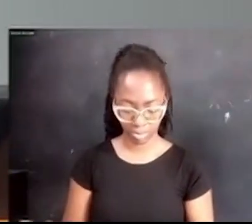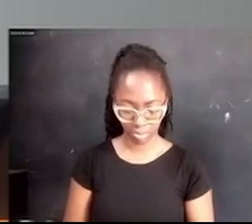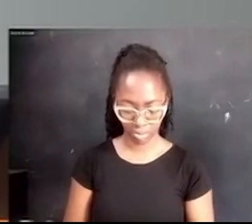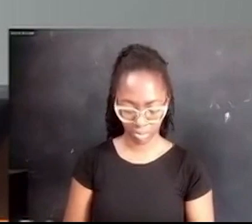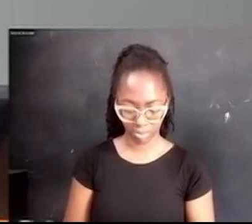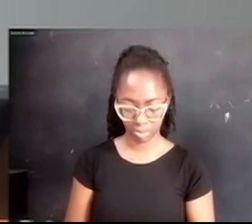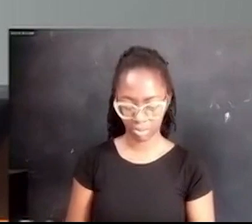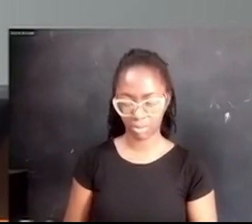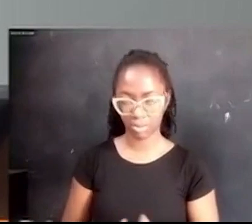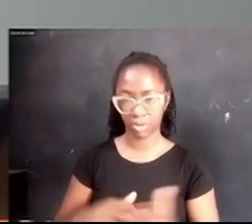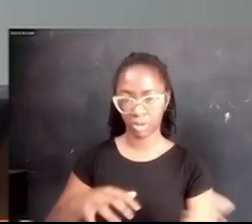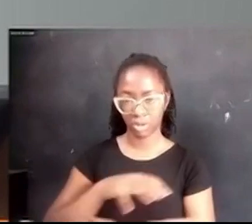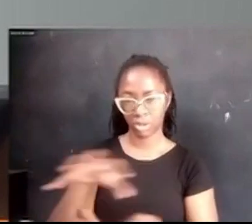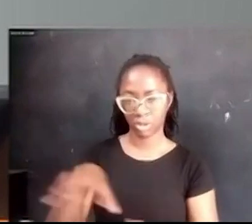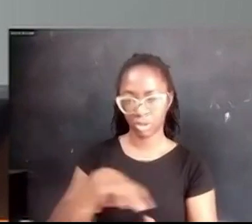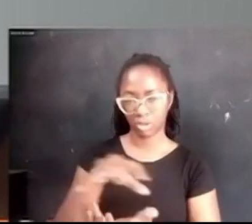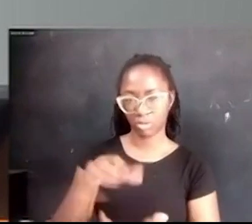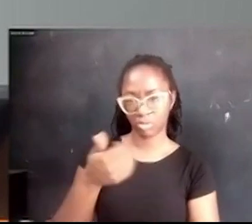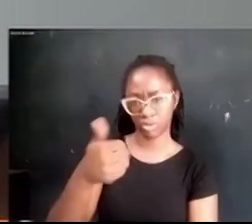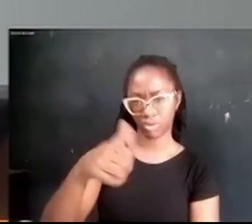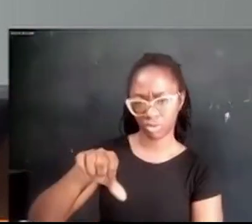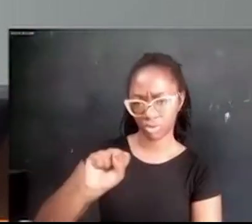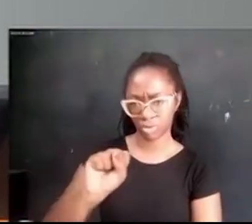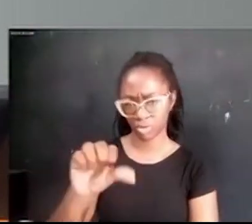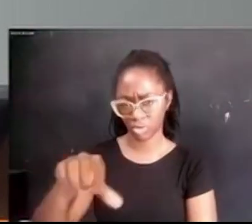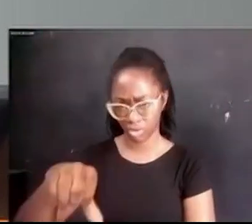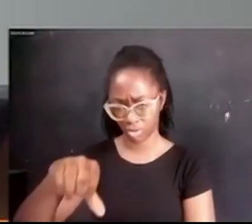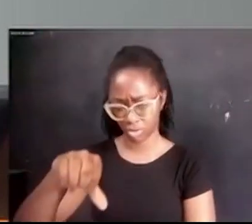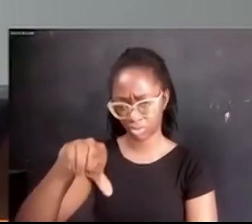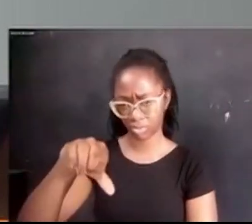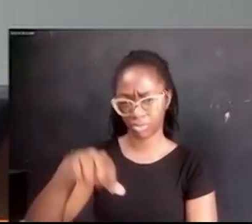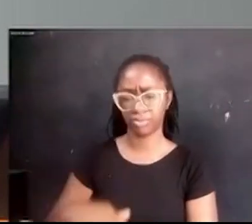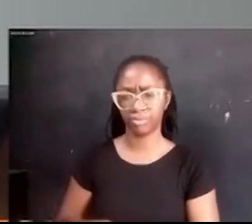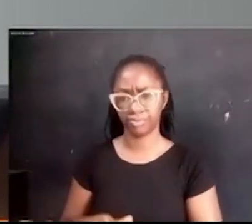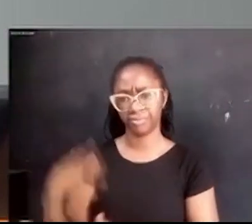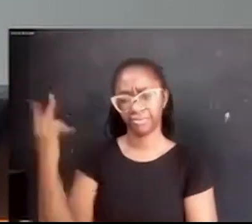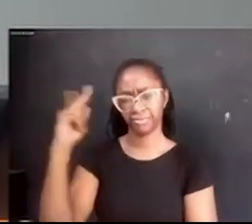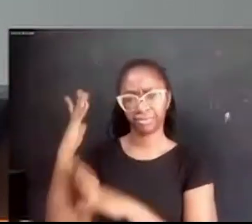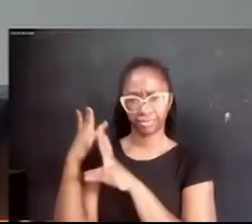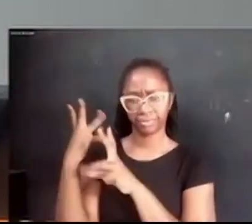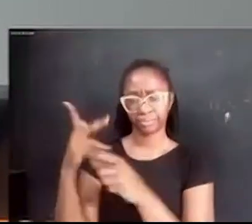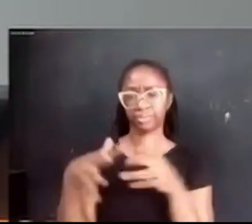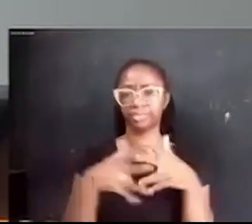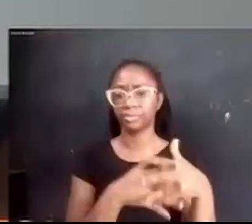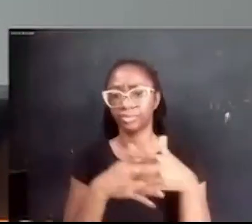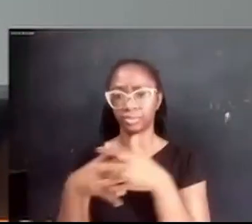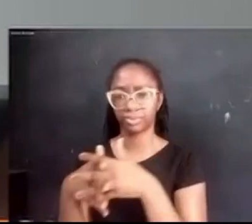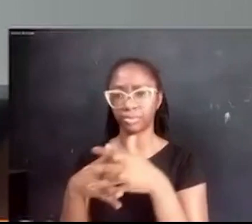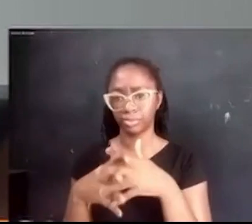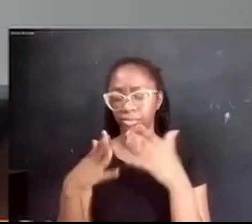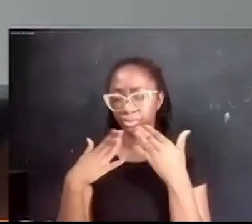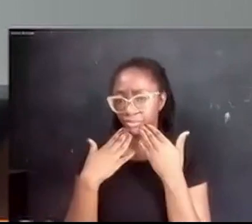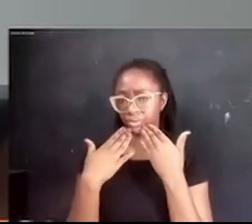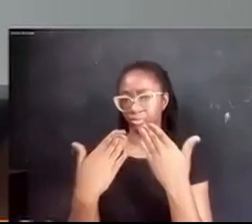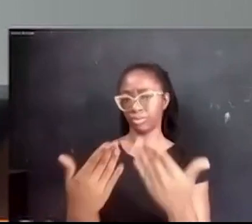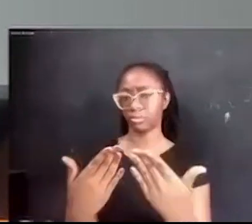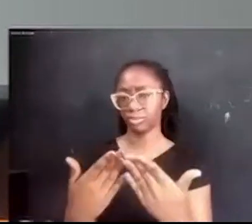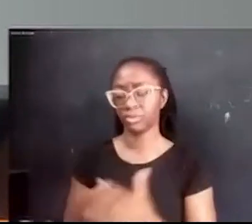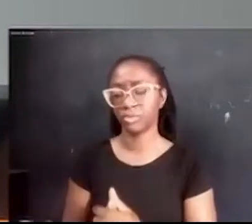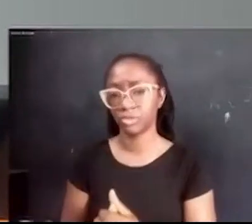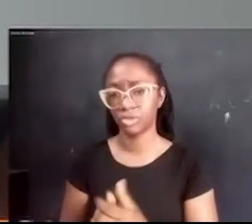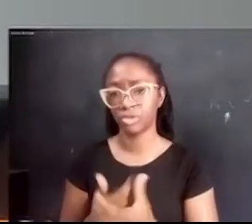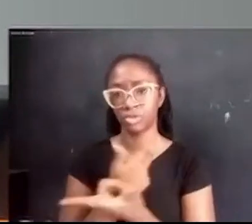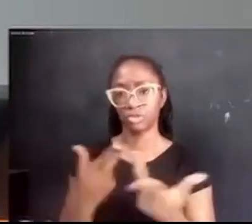Revolución de 1789, la historia turbulenta de Francia ha presentado una impresionante sucesión de